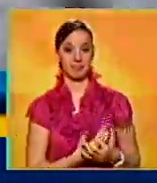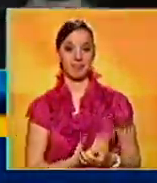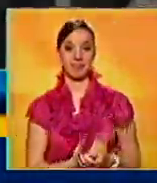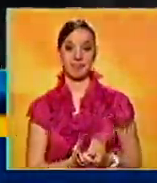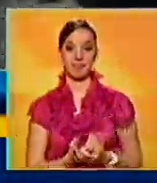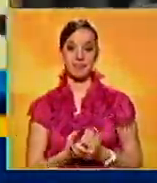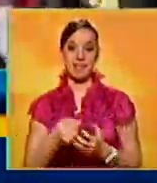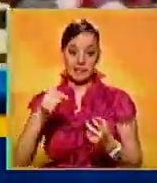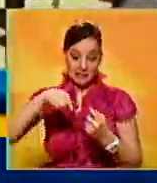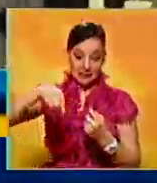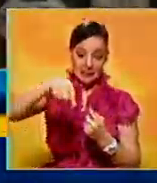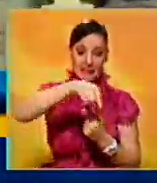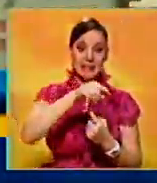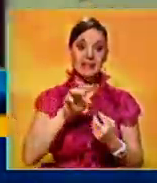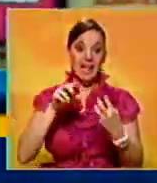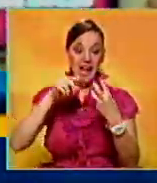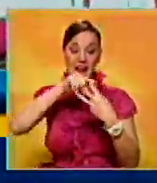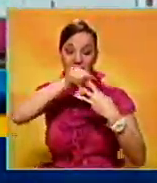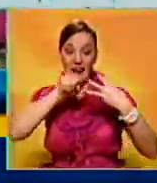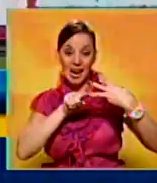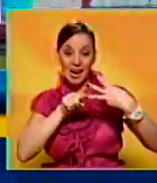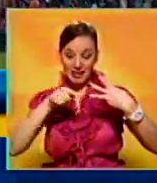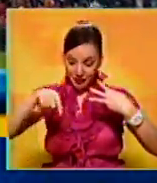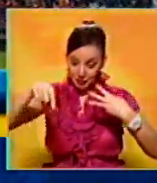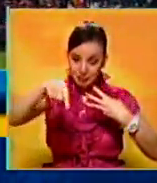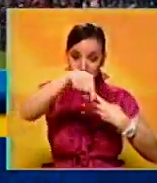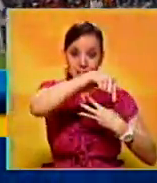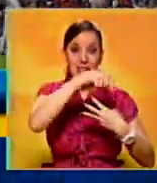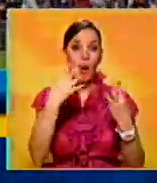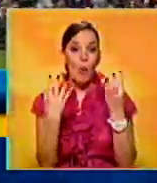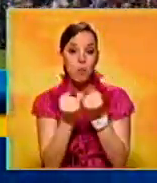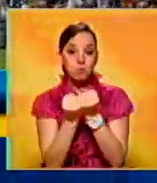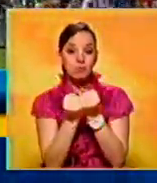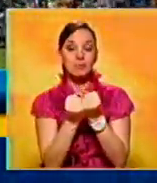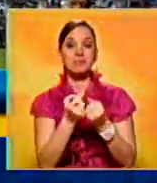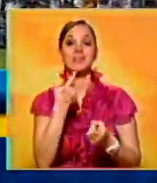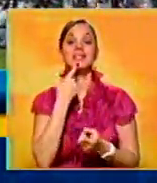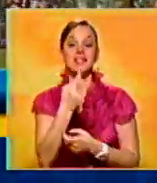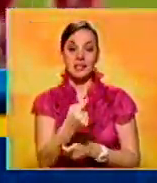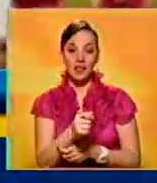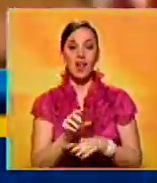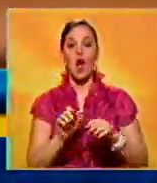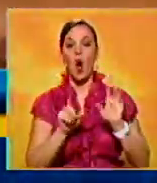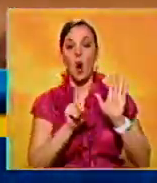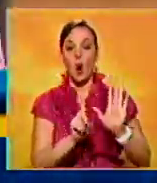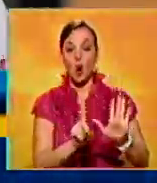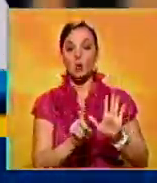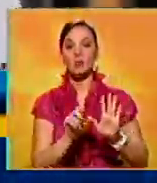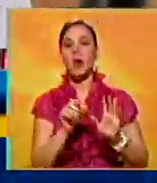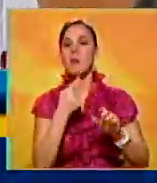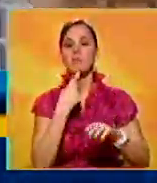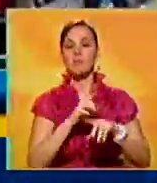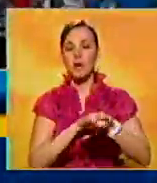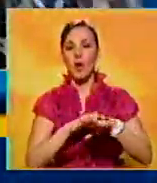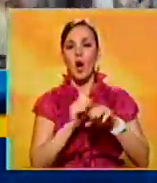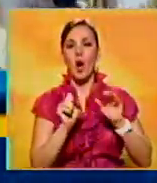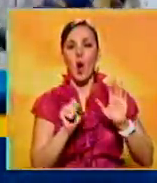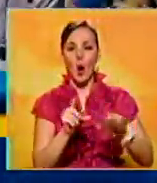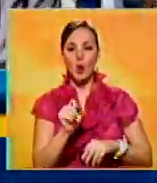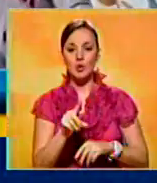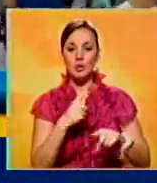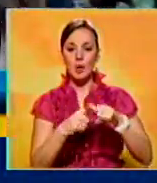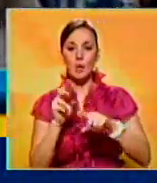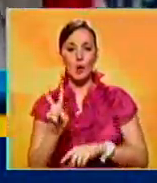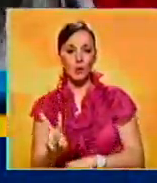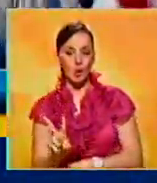bases llenas. Gran slam, jonrón de 4 carreras que sentenció la victoria de Nueva York 11-2. Flores terminó de 5-2 con su primer